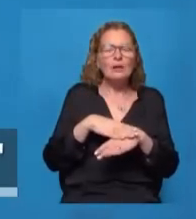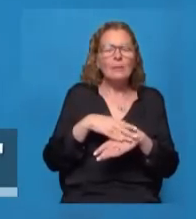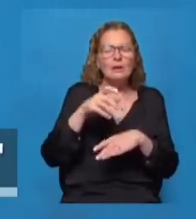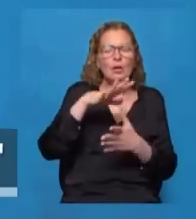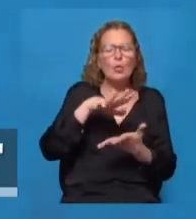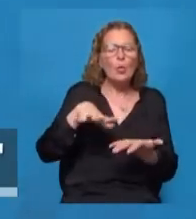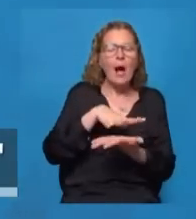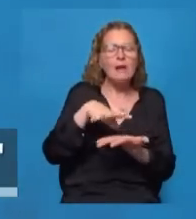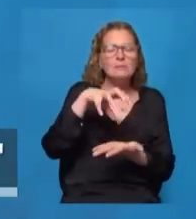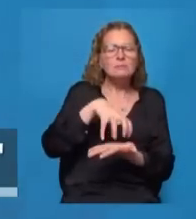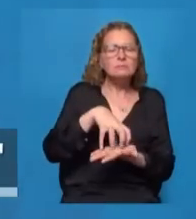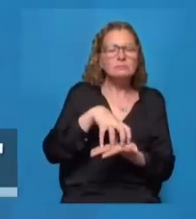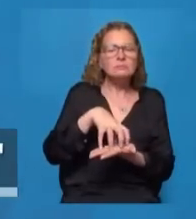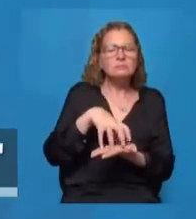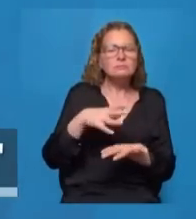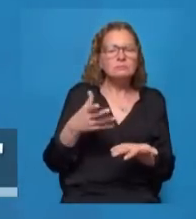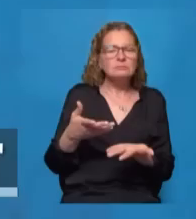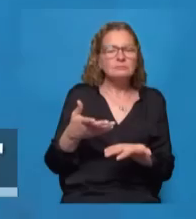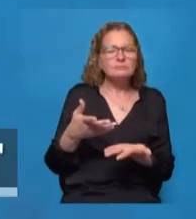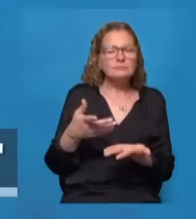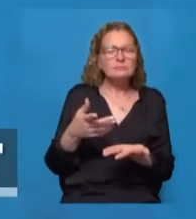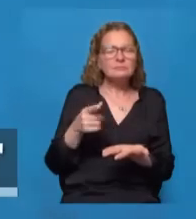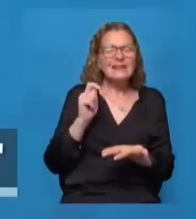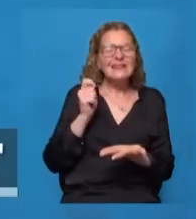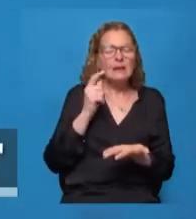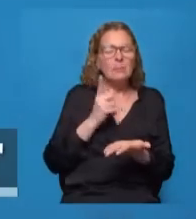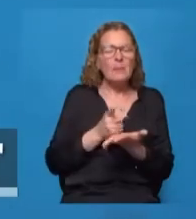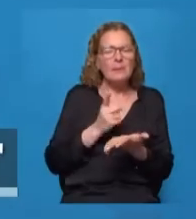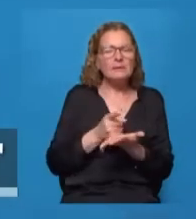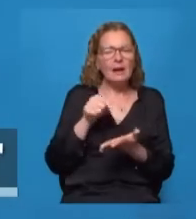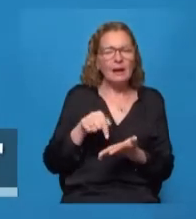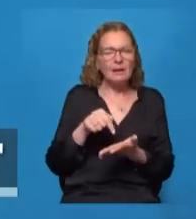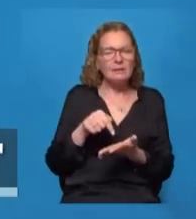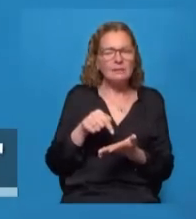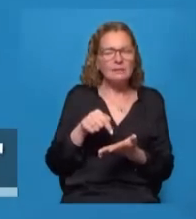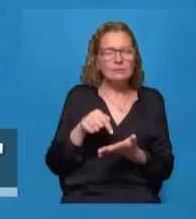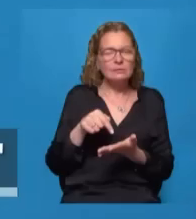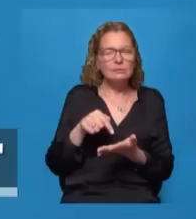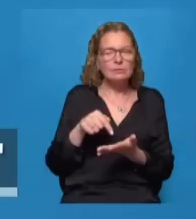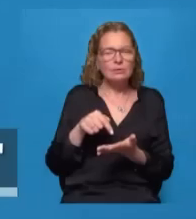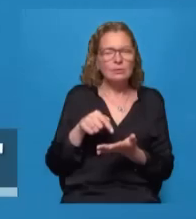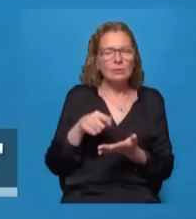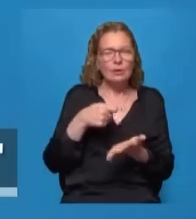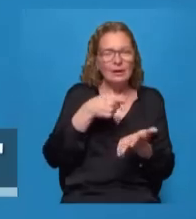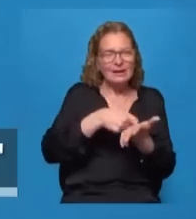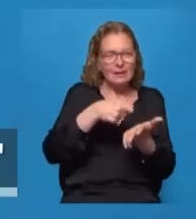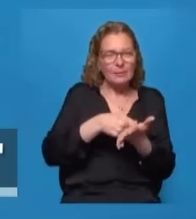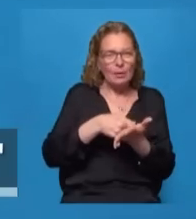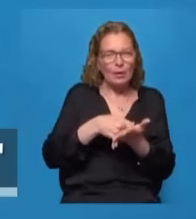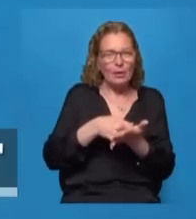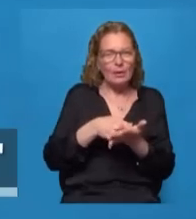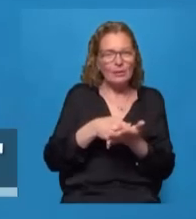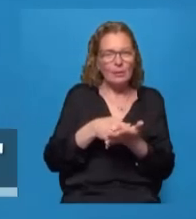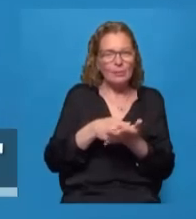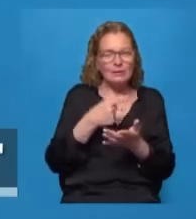un territorio y acá lo que está pasando Es que son los organismos de crédito y los inversores los que están